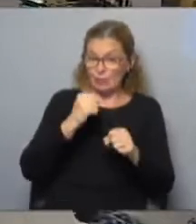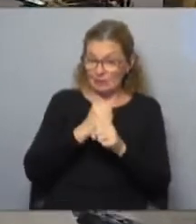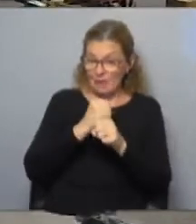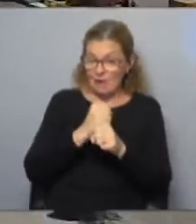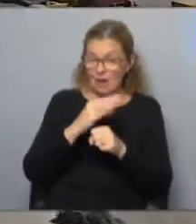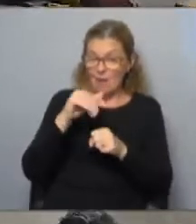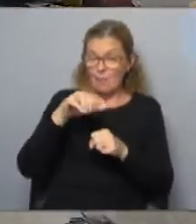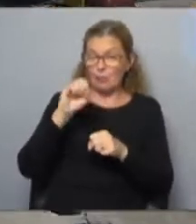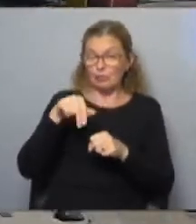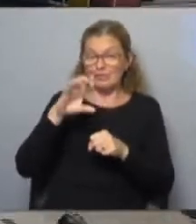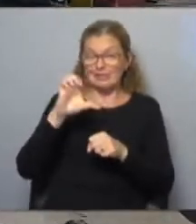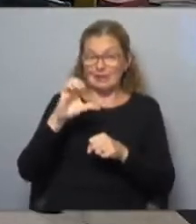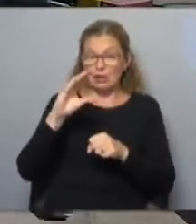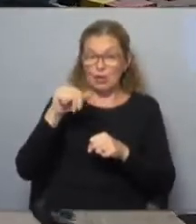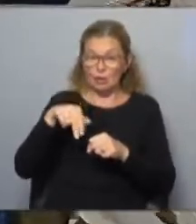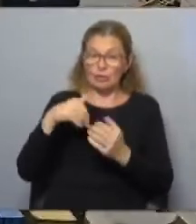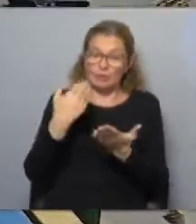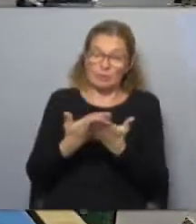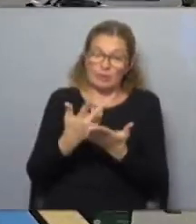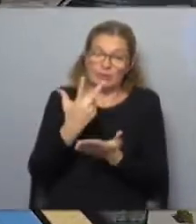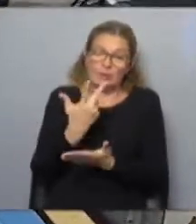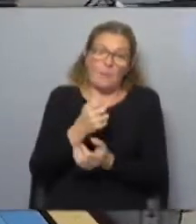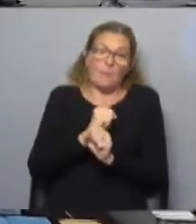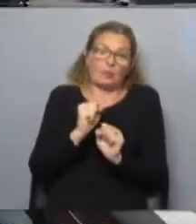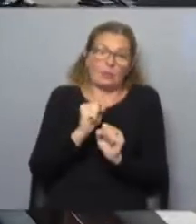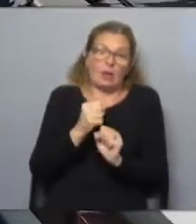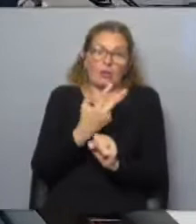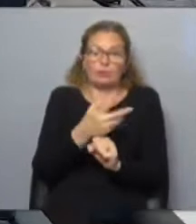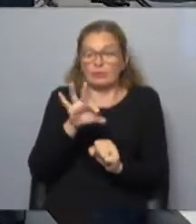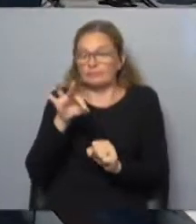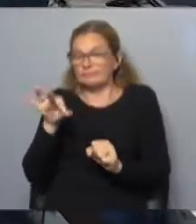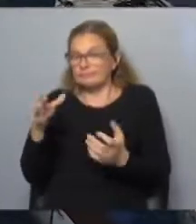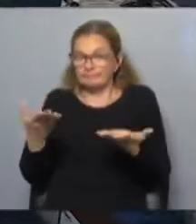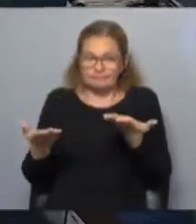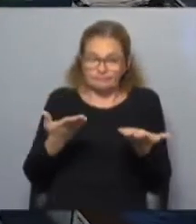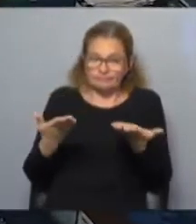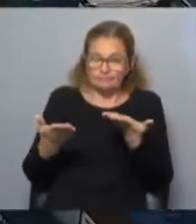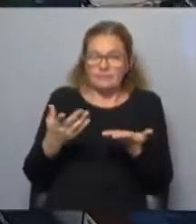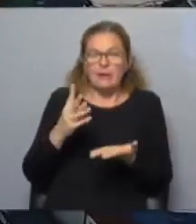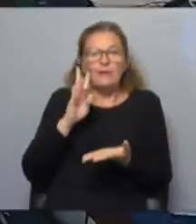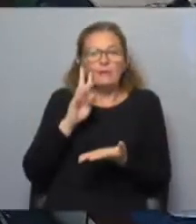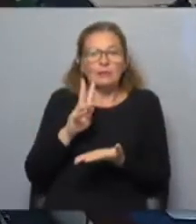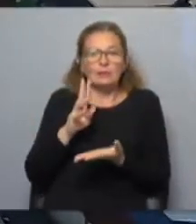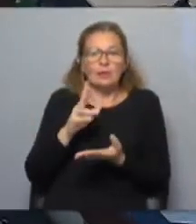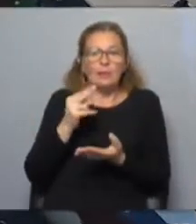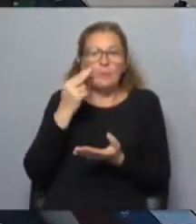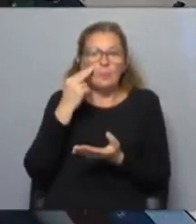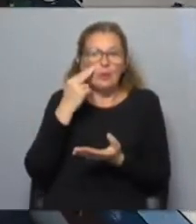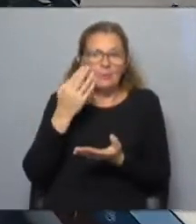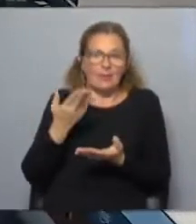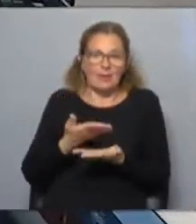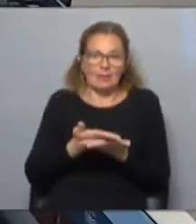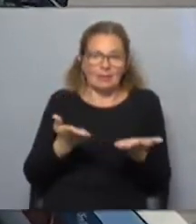en Montecón que ponía arriba de la mesa tres posibilidades o tres elementos tratando de evitar que